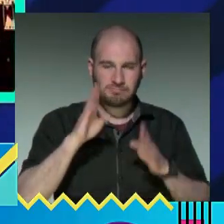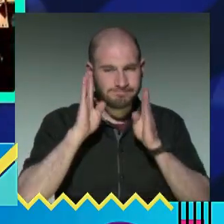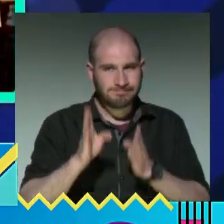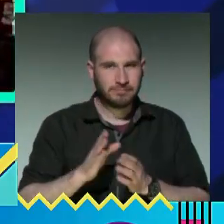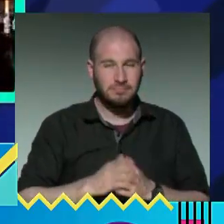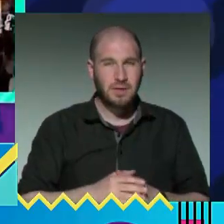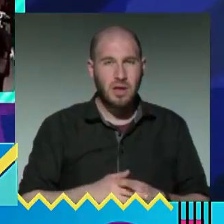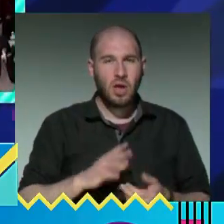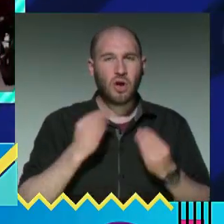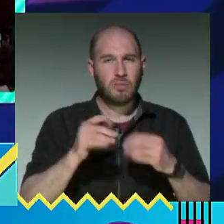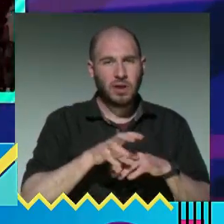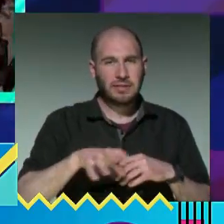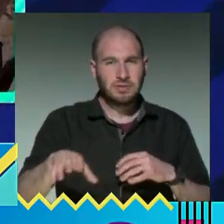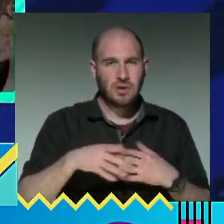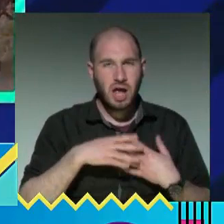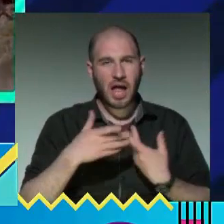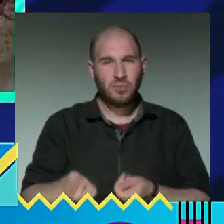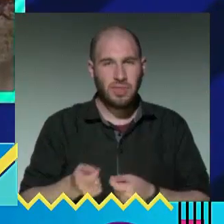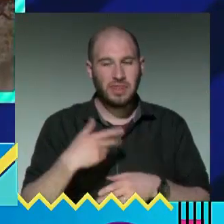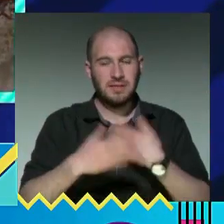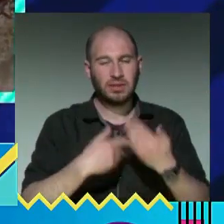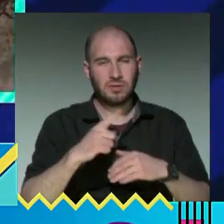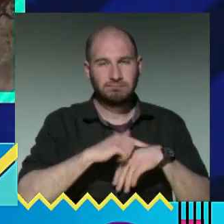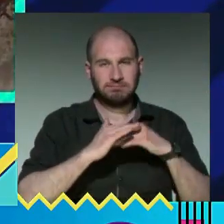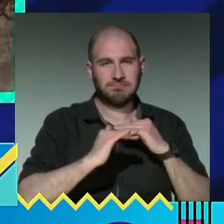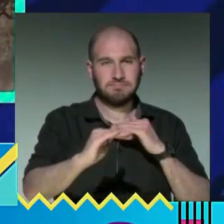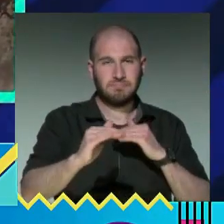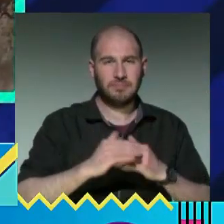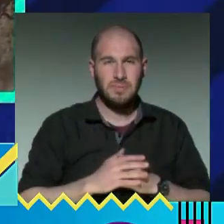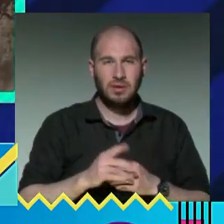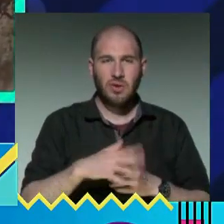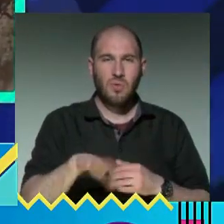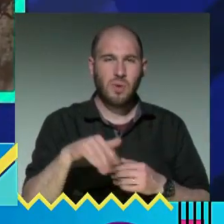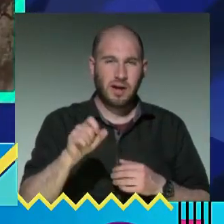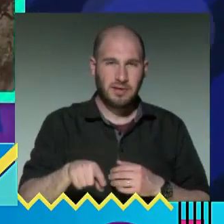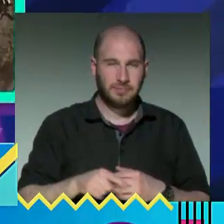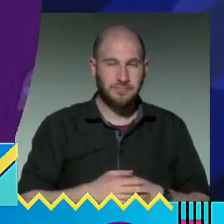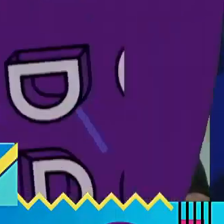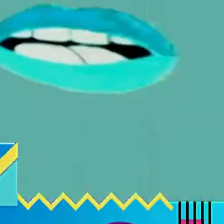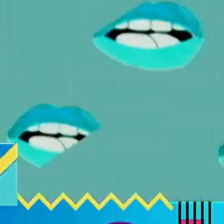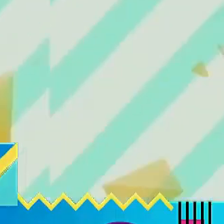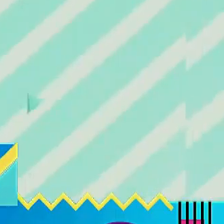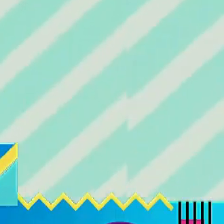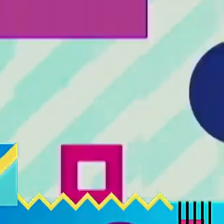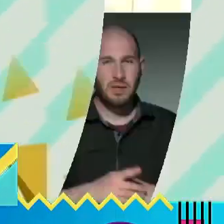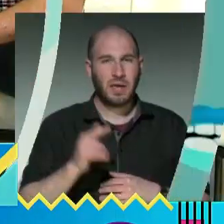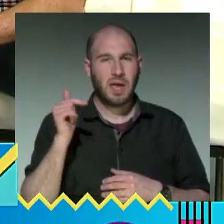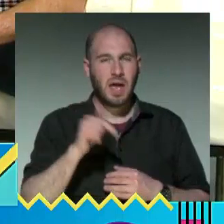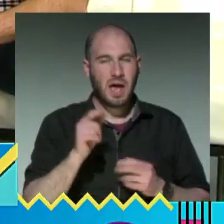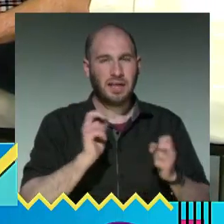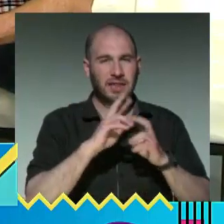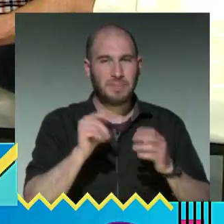en cómo la extensión contribuye a ese desarrollo sustentable de los territorios. Claro. Bien, ahí en el punto